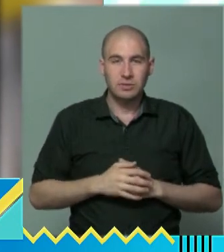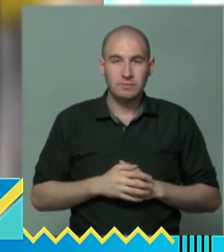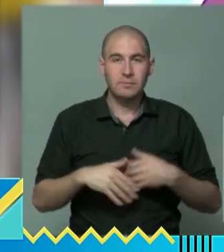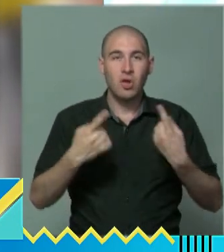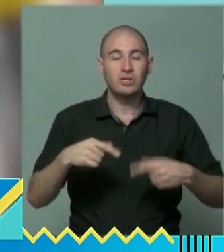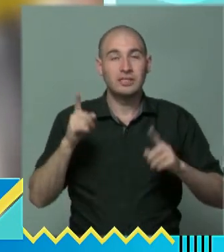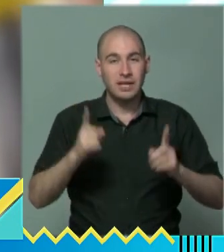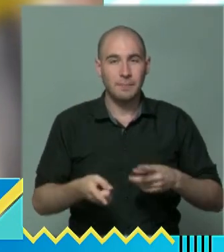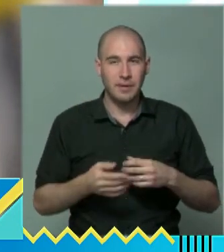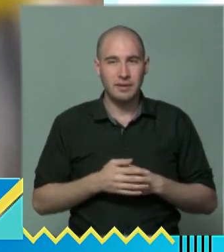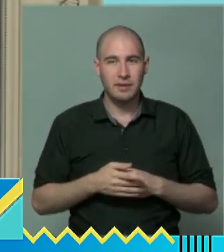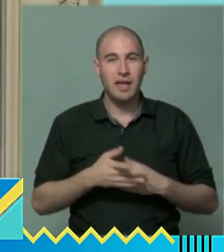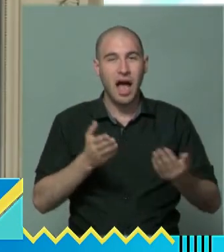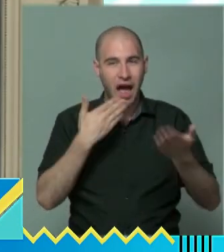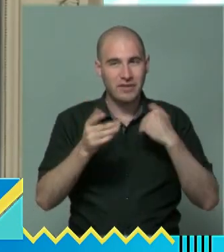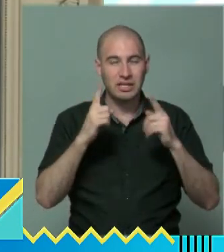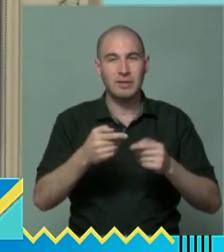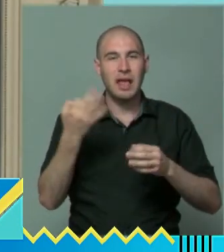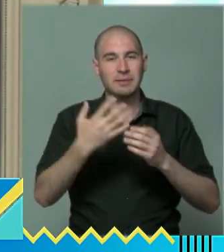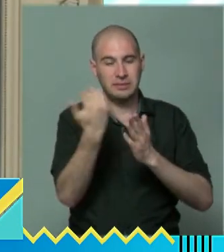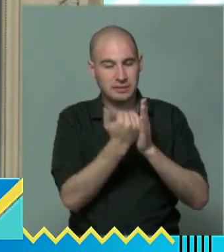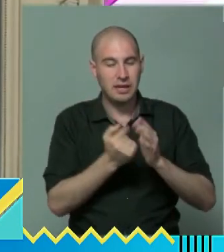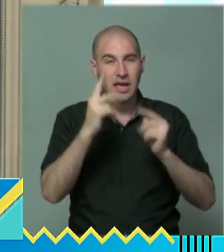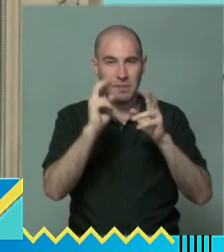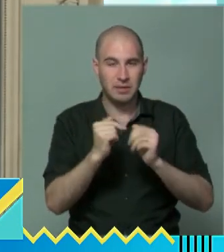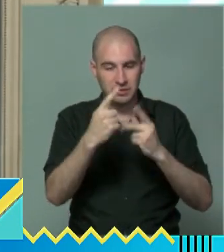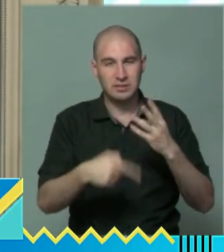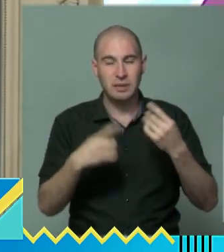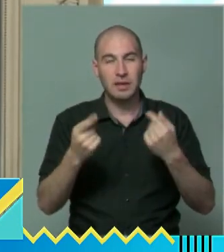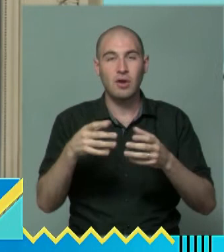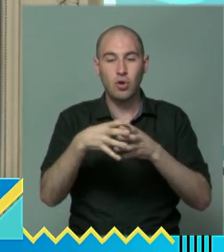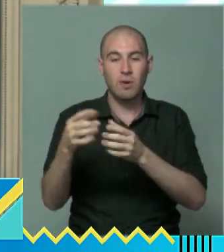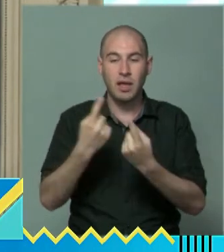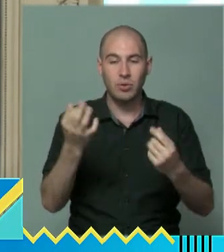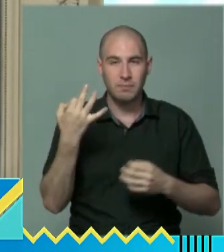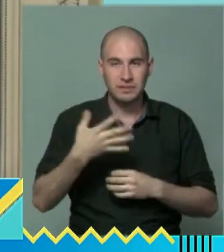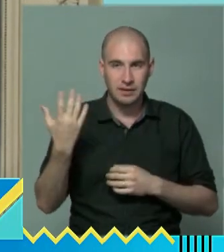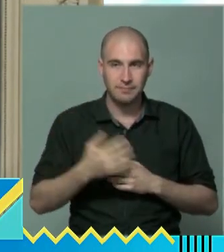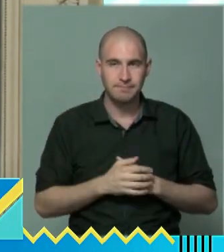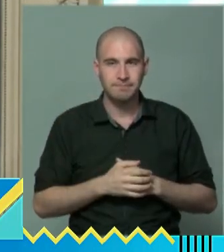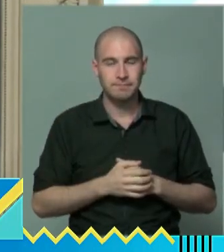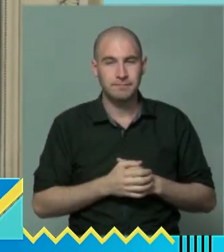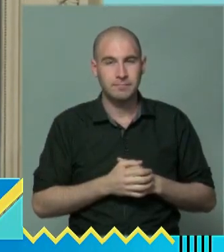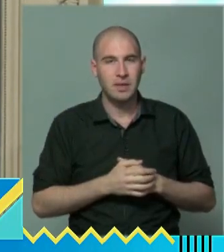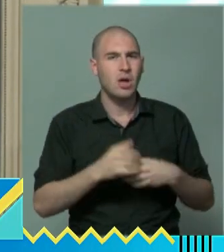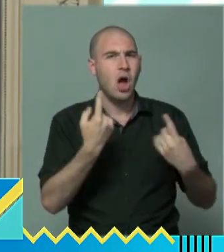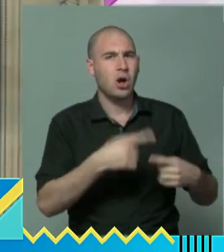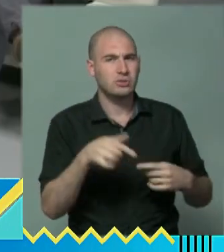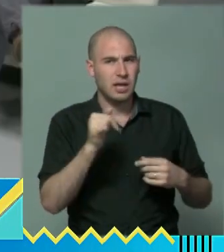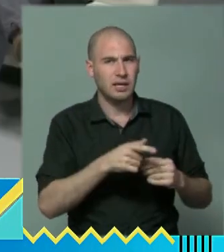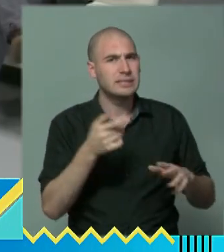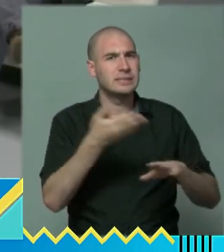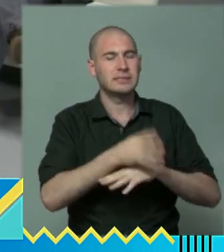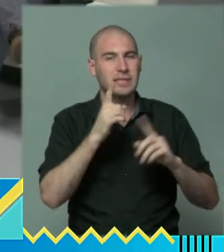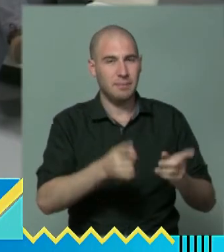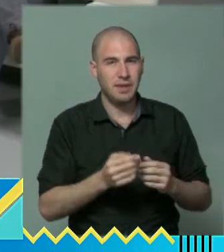que también me imagino que estuvimos hablando y vamos a hablar, las especializaciones para investigar esto y los fueros especializados. Bien. Sí, Bueno. es algo que nos tenemos que meter, porque